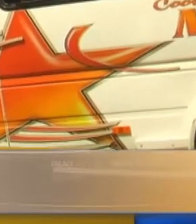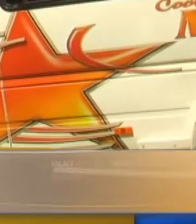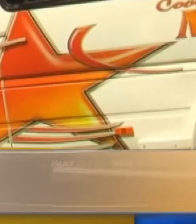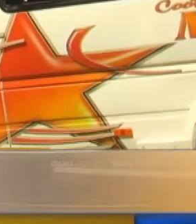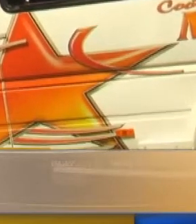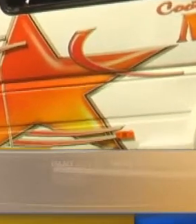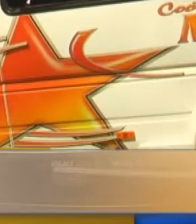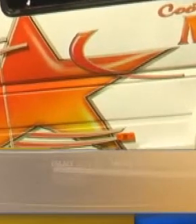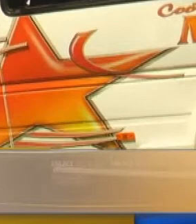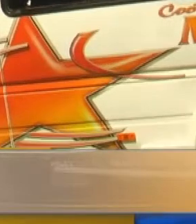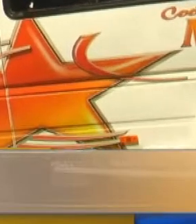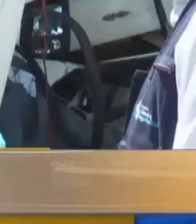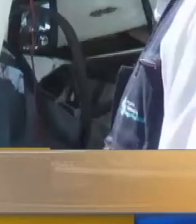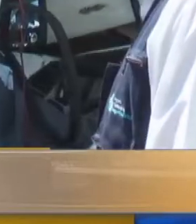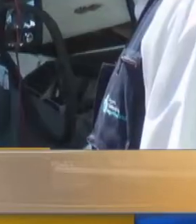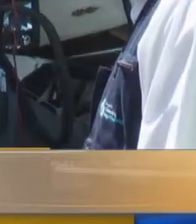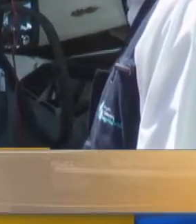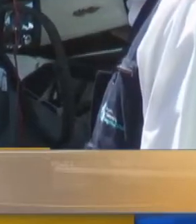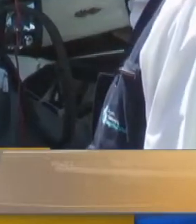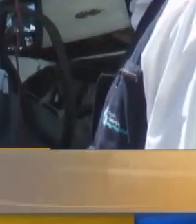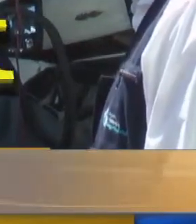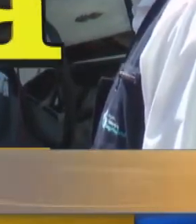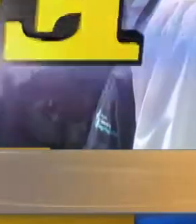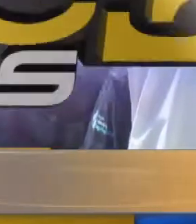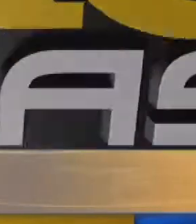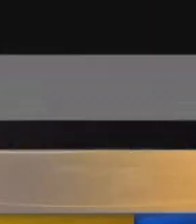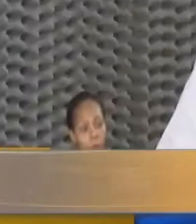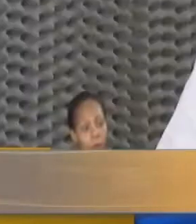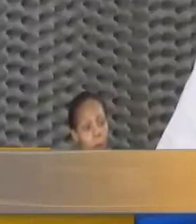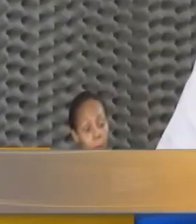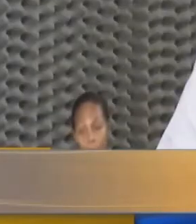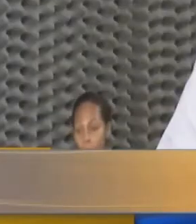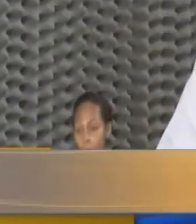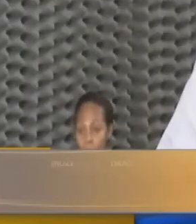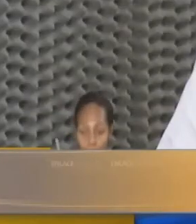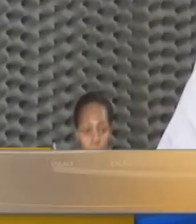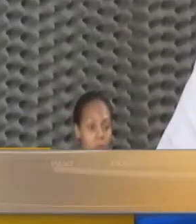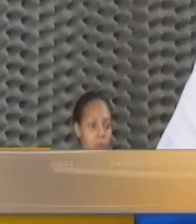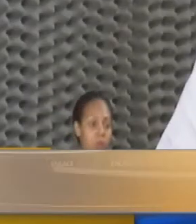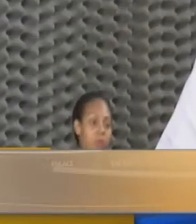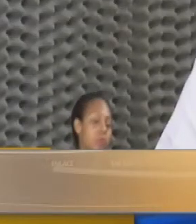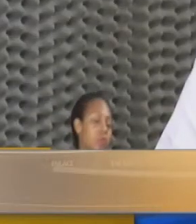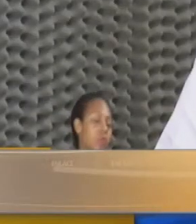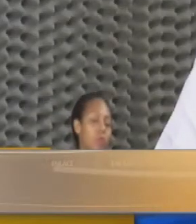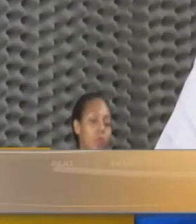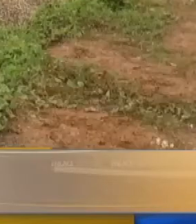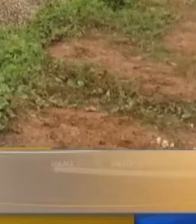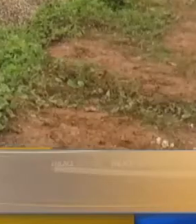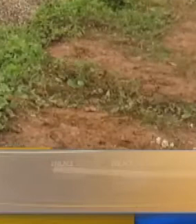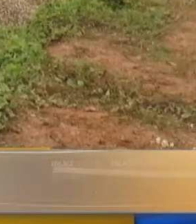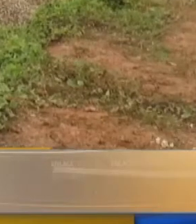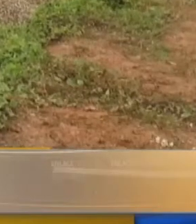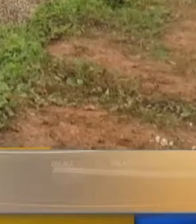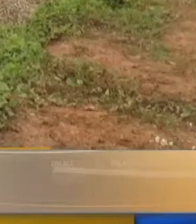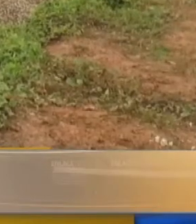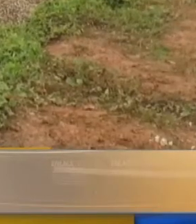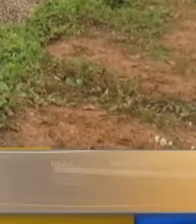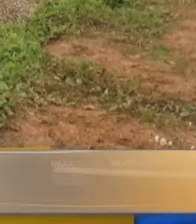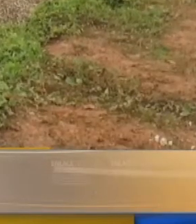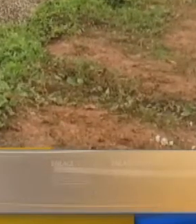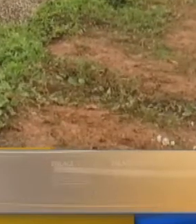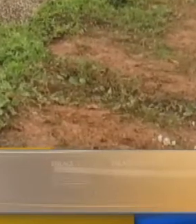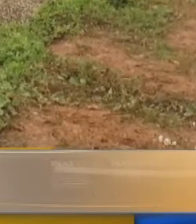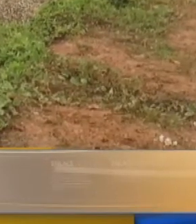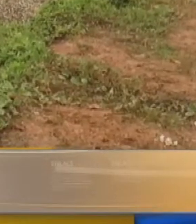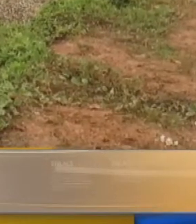en el sector de La Carbonera, en la troncal del Magdalena Medio. Firma portuguesa Mota Engil está en la ciudad en